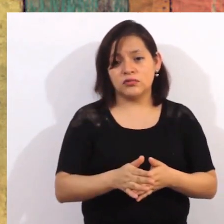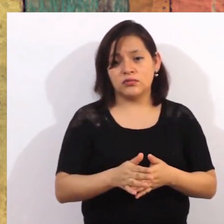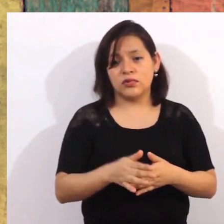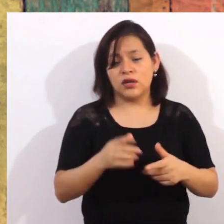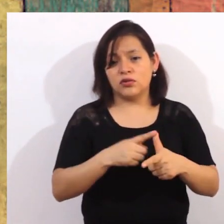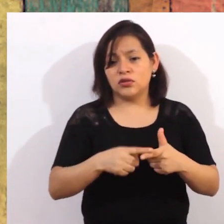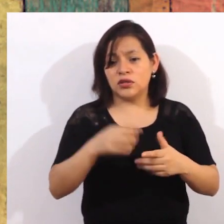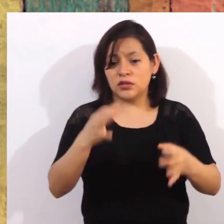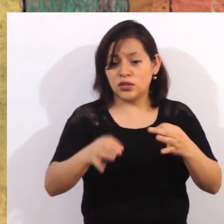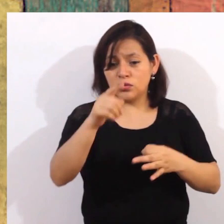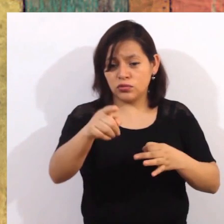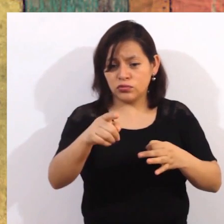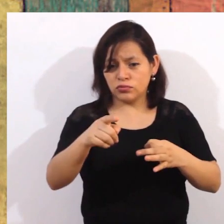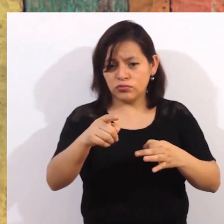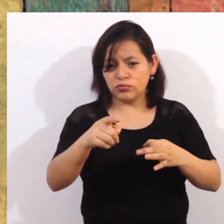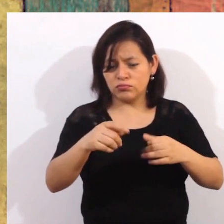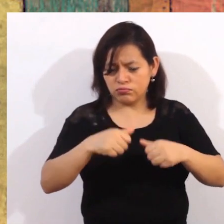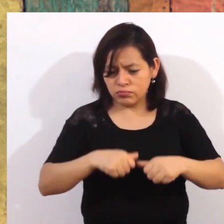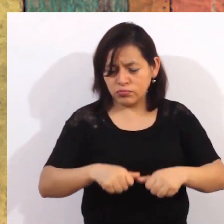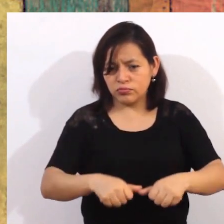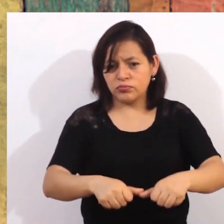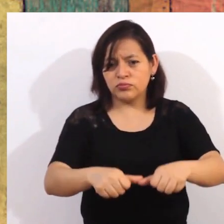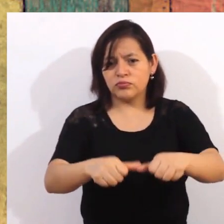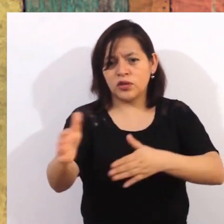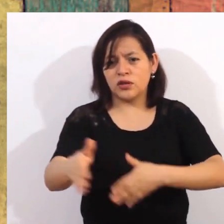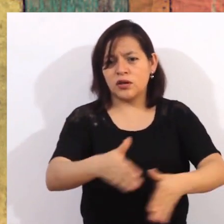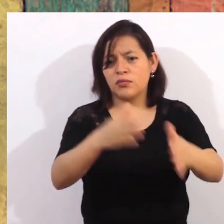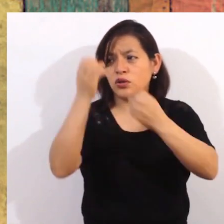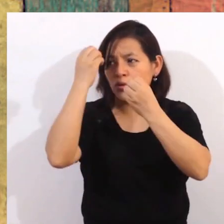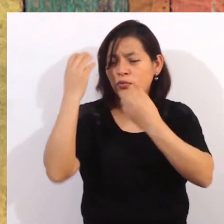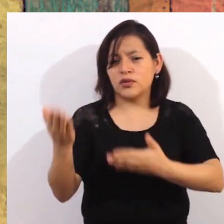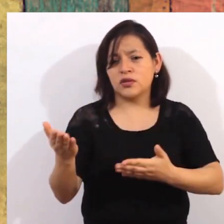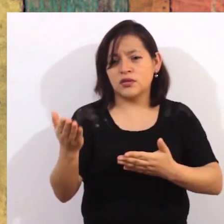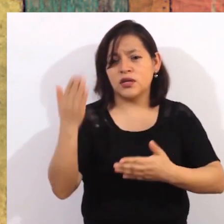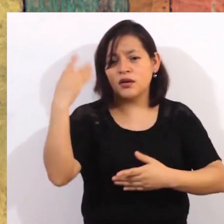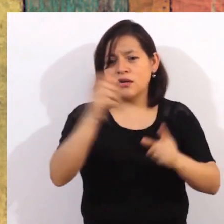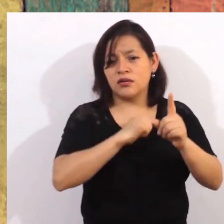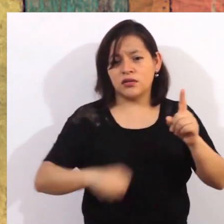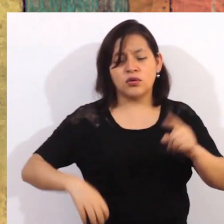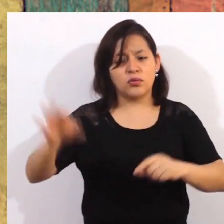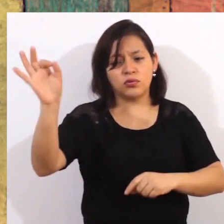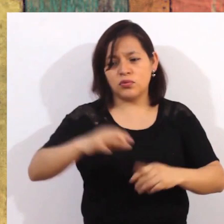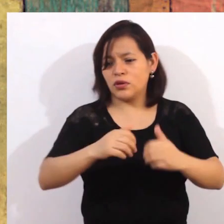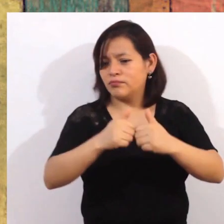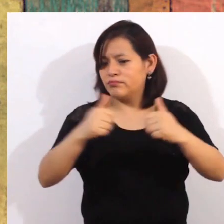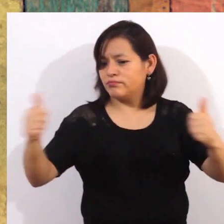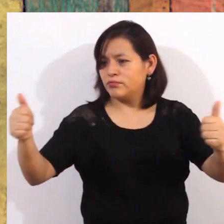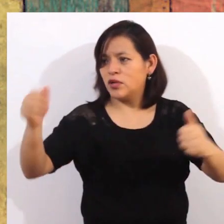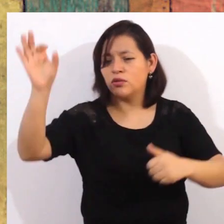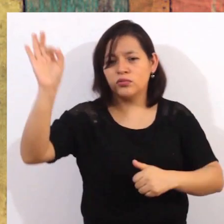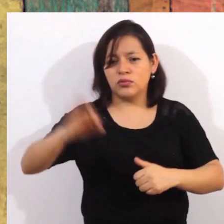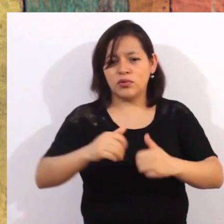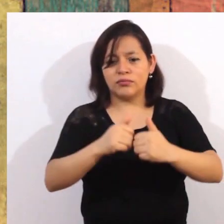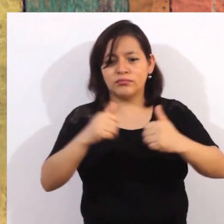Y cuanto más, si te mantienes en un camino de obediencia, el Señor jamás te dejará de lado. Él es un